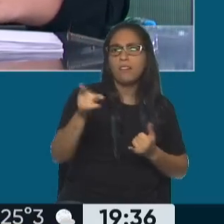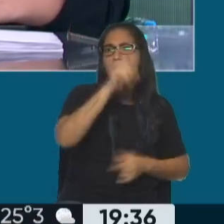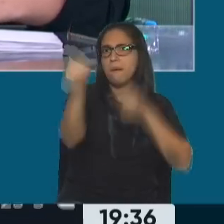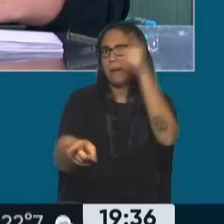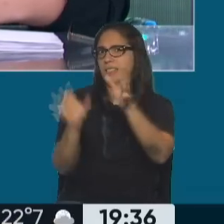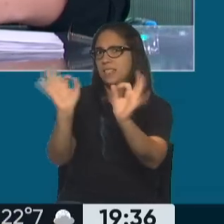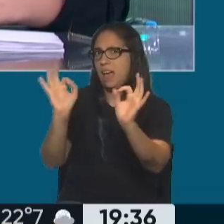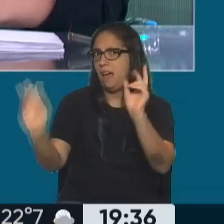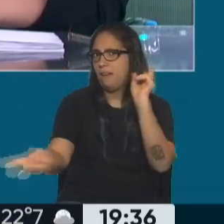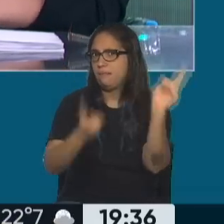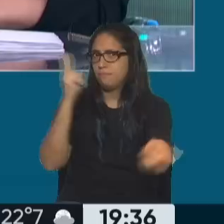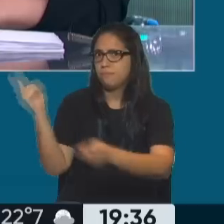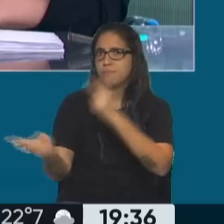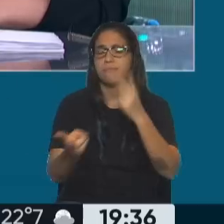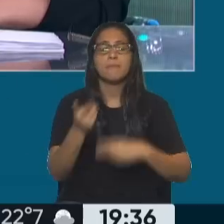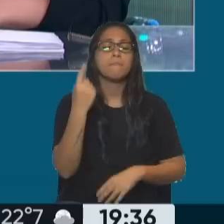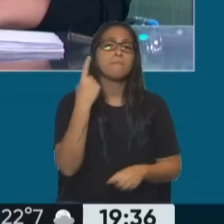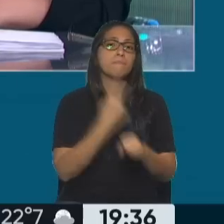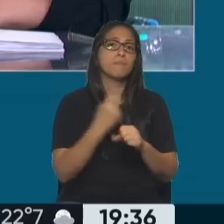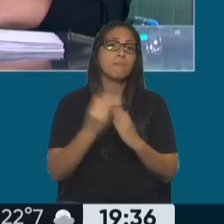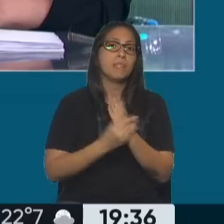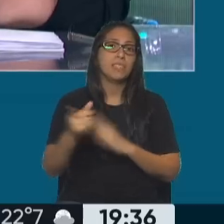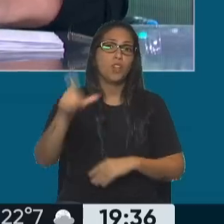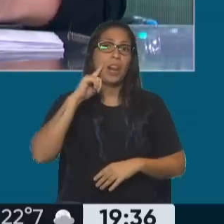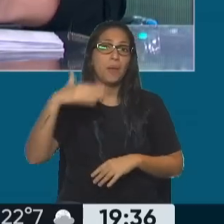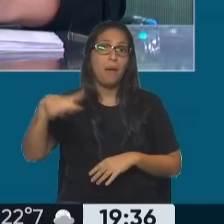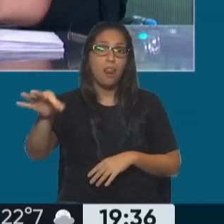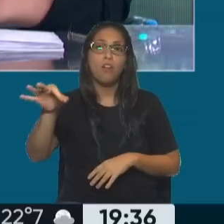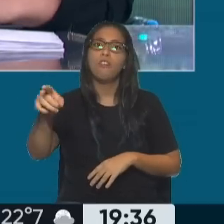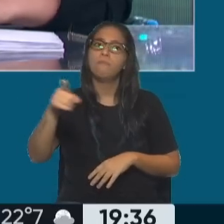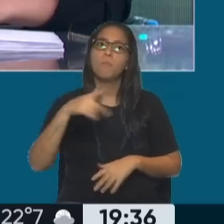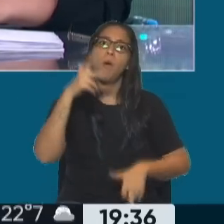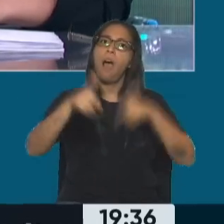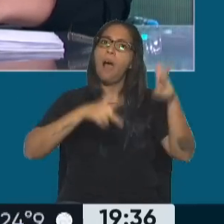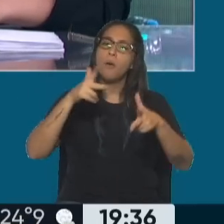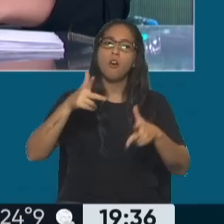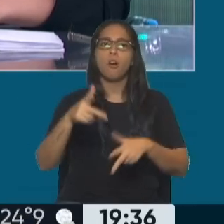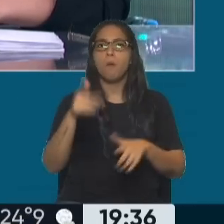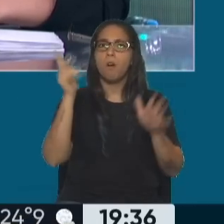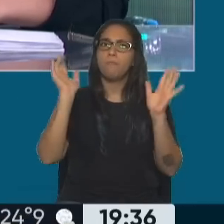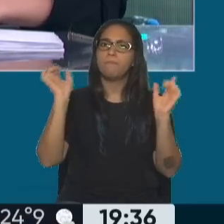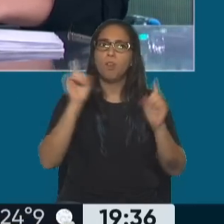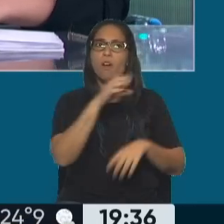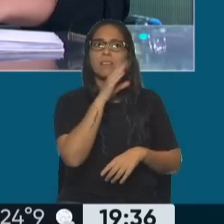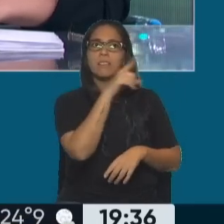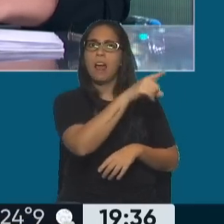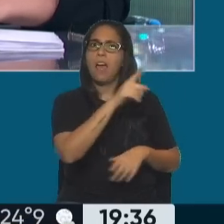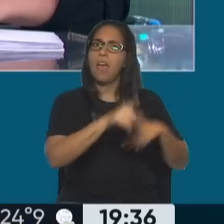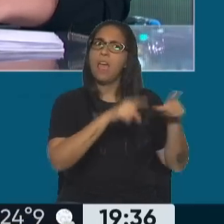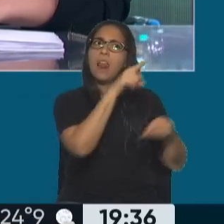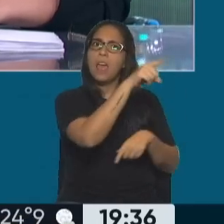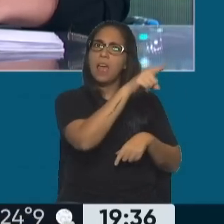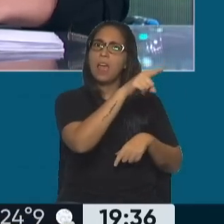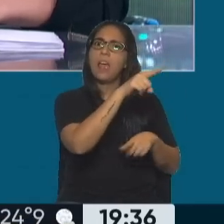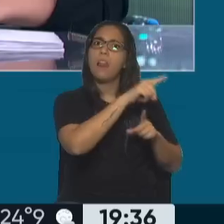máxima tensión en este sentido. El primer ministro de Líbano salió a desentenderse un poco de esto. Lo que dice Israel es que fue el